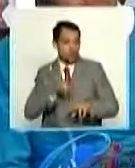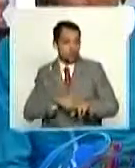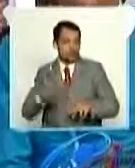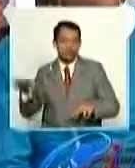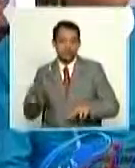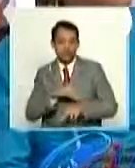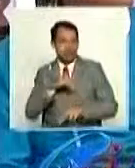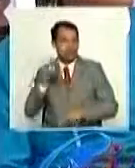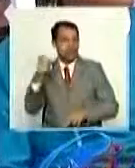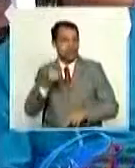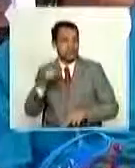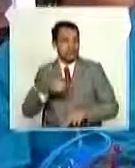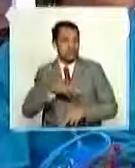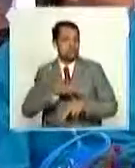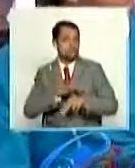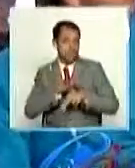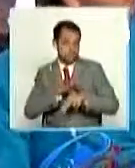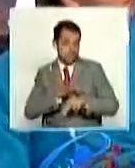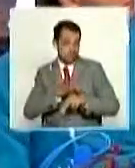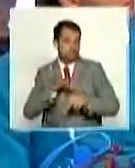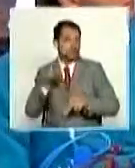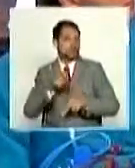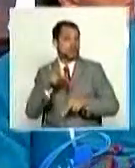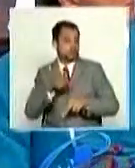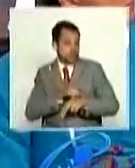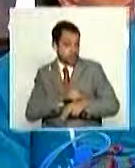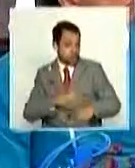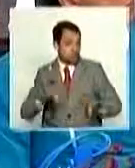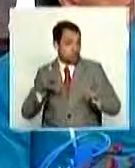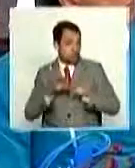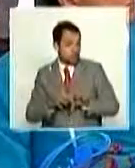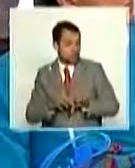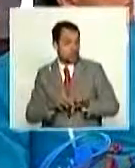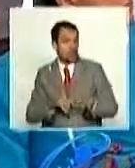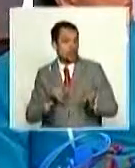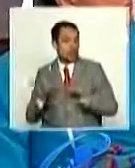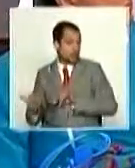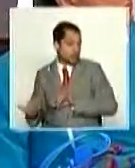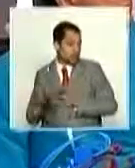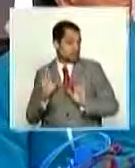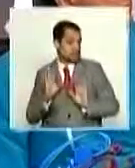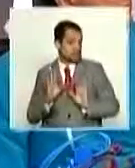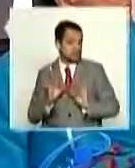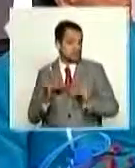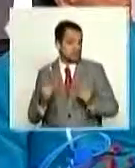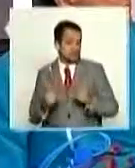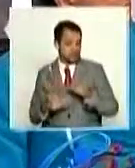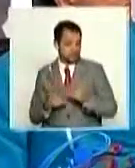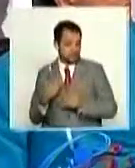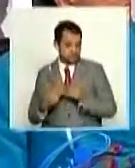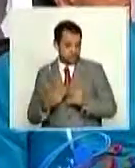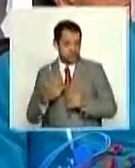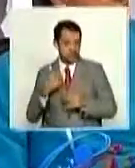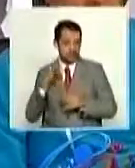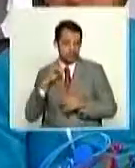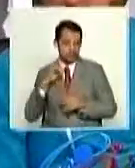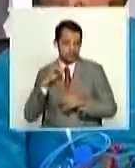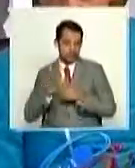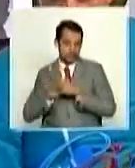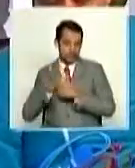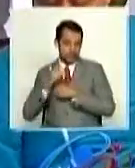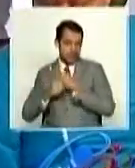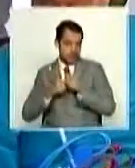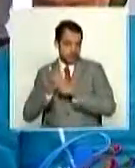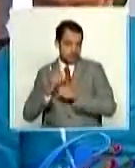dientes. Es decir, cuando el odontólogo precisamente lo que hace es eso. Hay muchos materiales, ha avanzado en 30 años que él puede tener